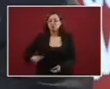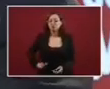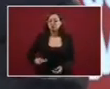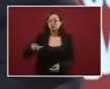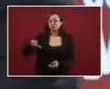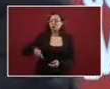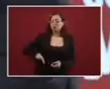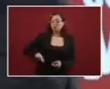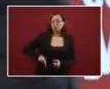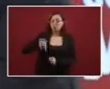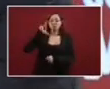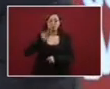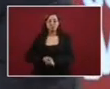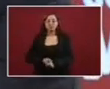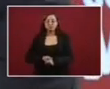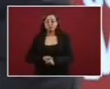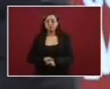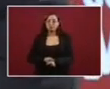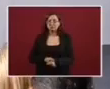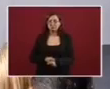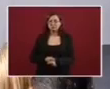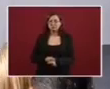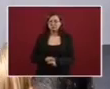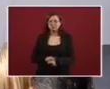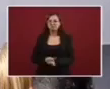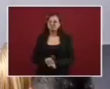pues ya no van a poder